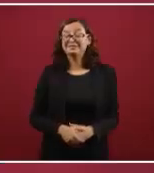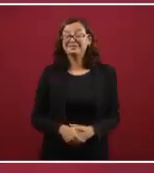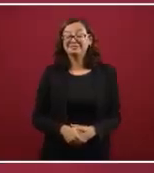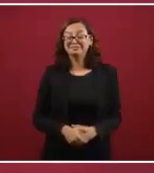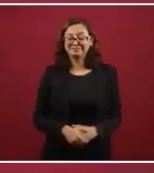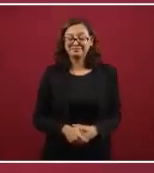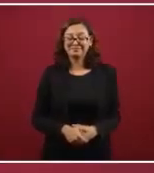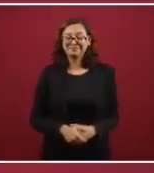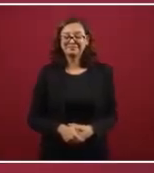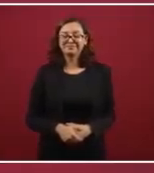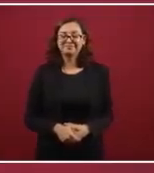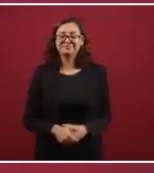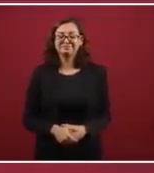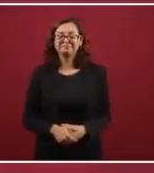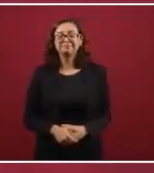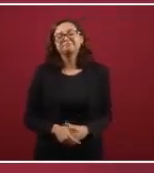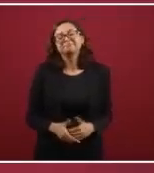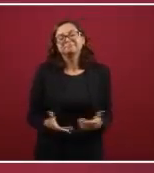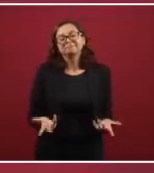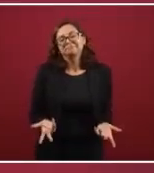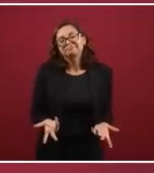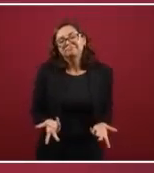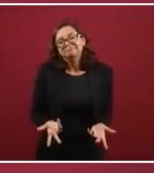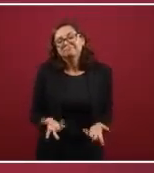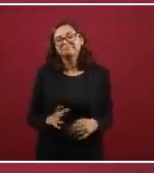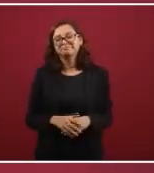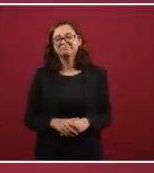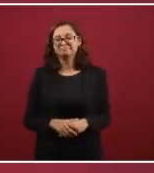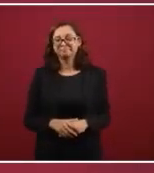No, mire, yo